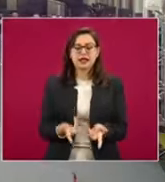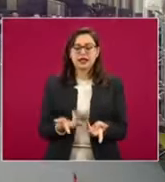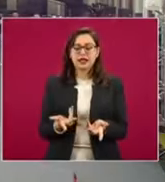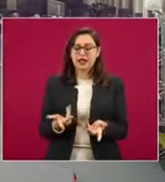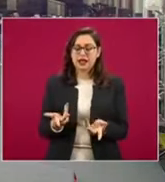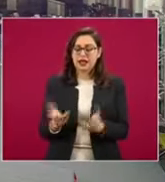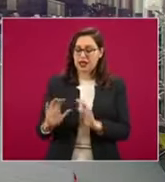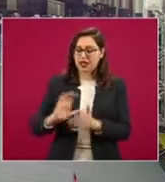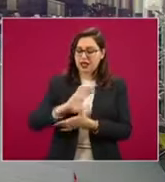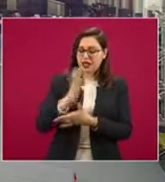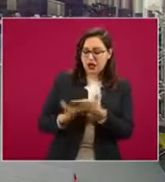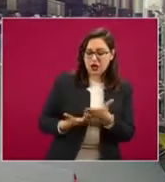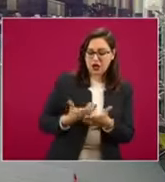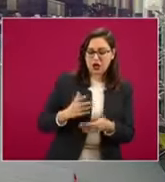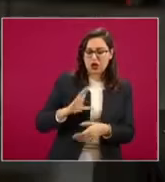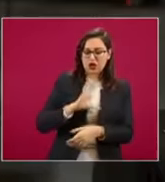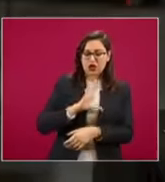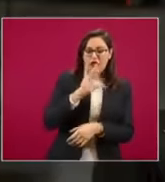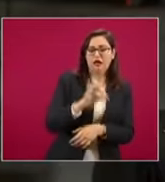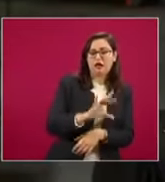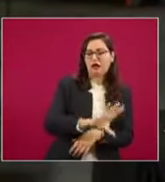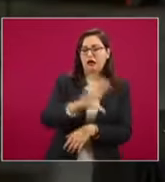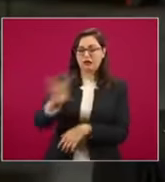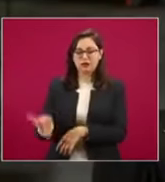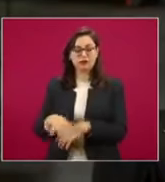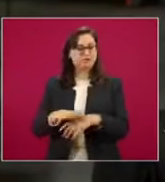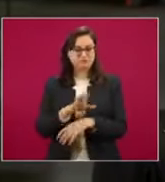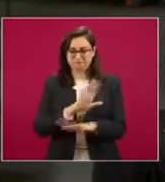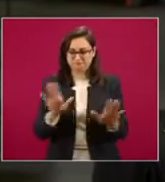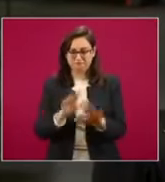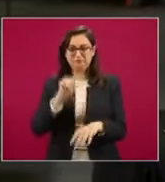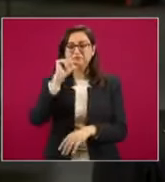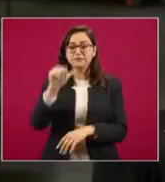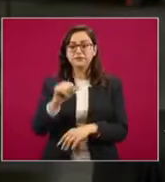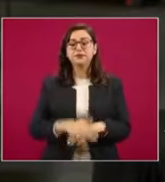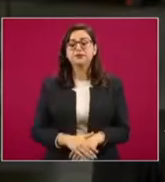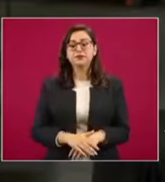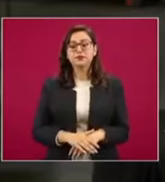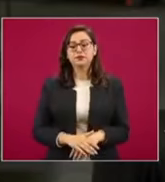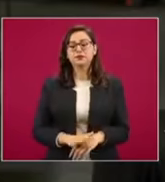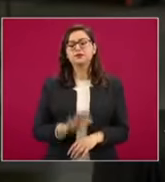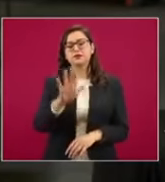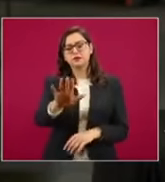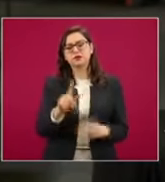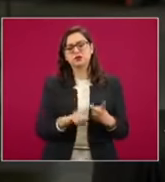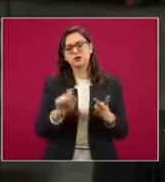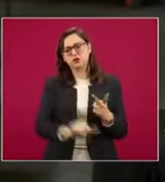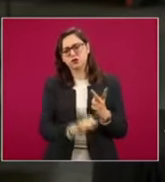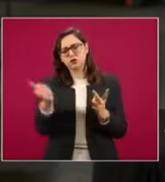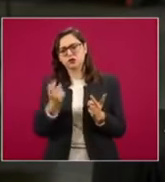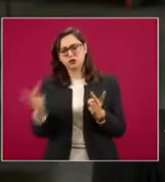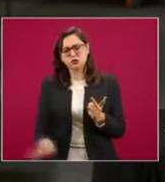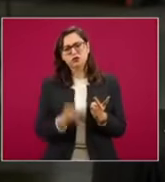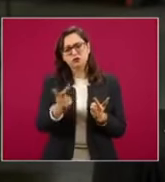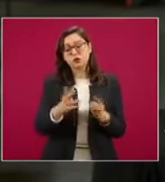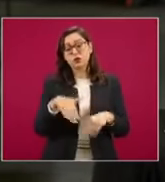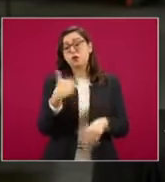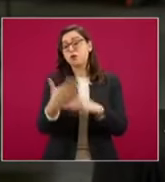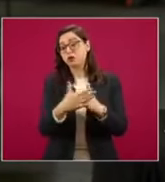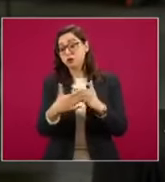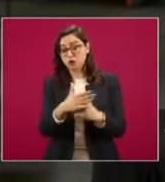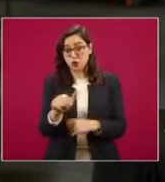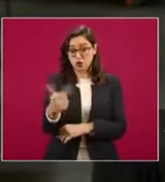una pregunta más eh viene este esta conmemoración de el 12 de diciembre por la Virgen de Guadalupe se está hablando de